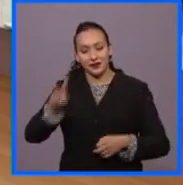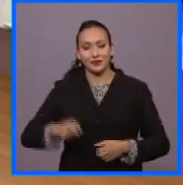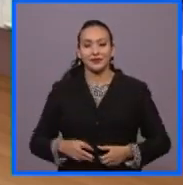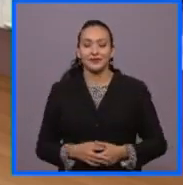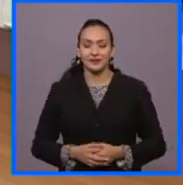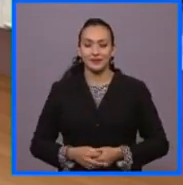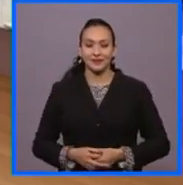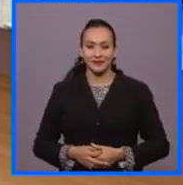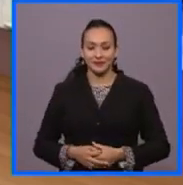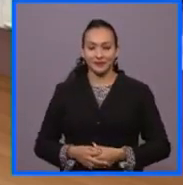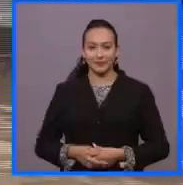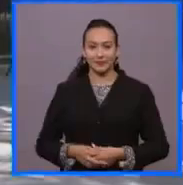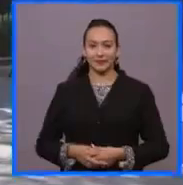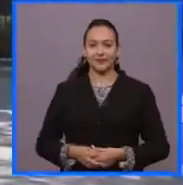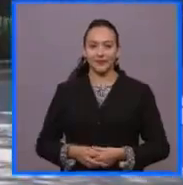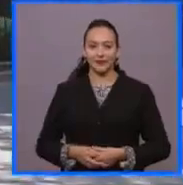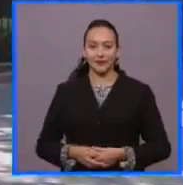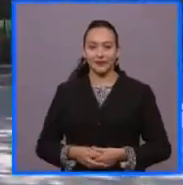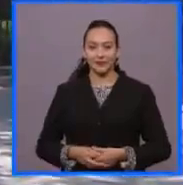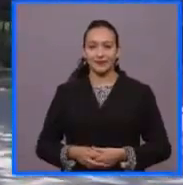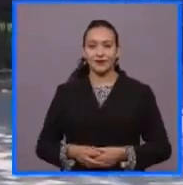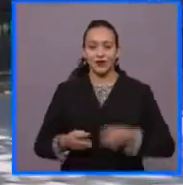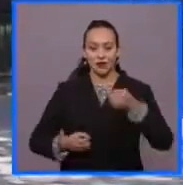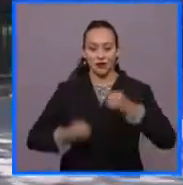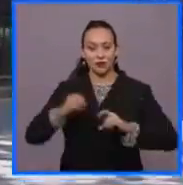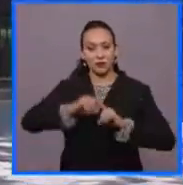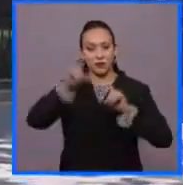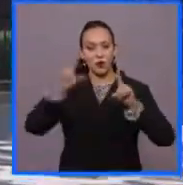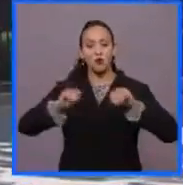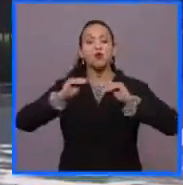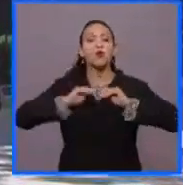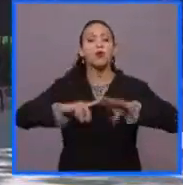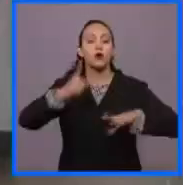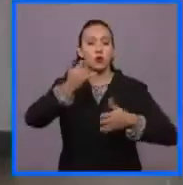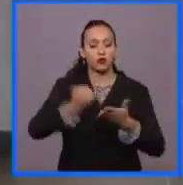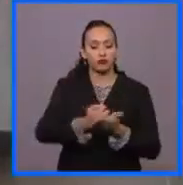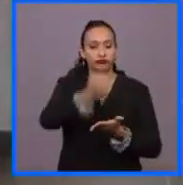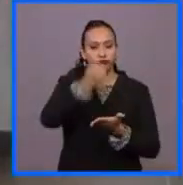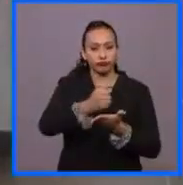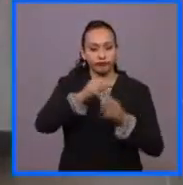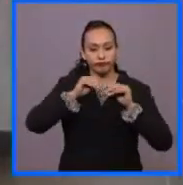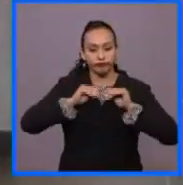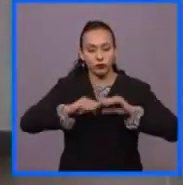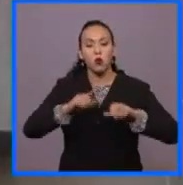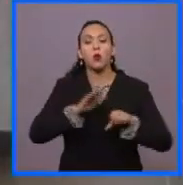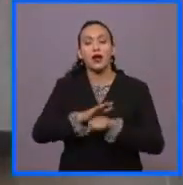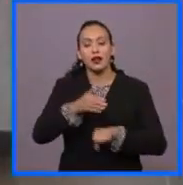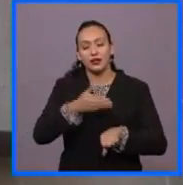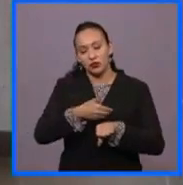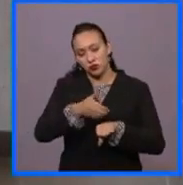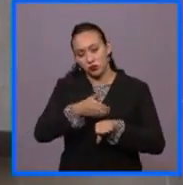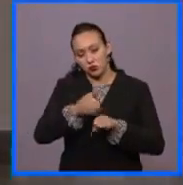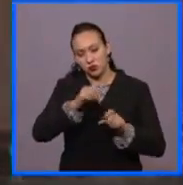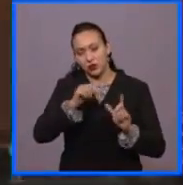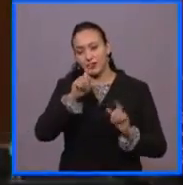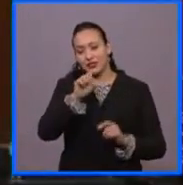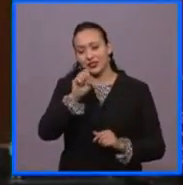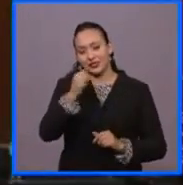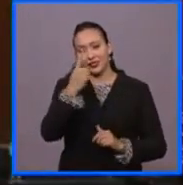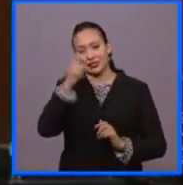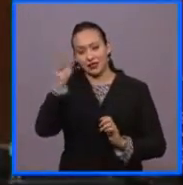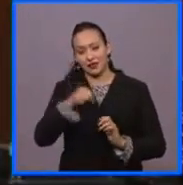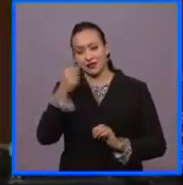Adelante, Jesús. La Suprema Corte publicó la sentencia del Pleno en la controversia constitucional